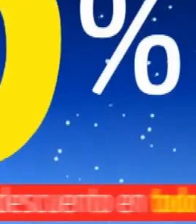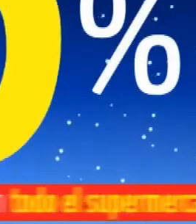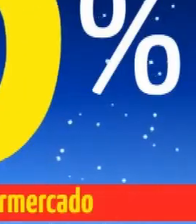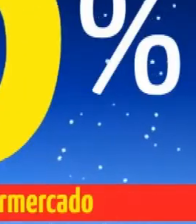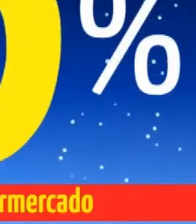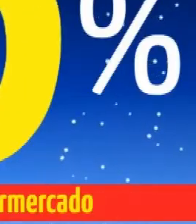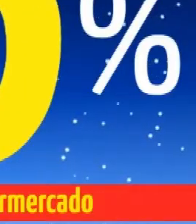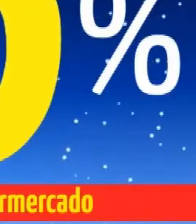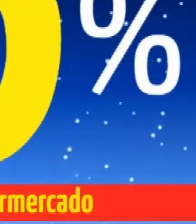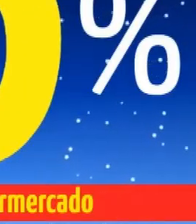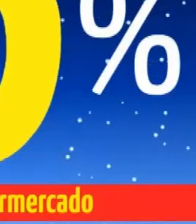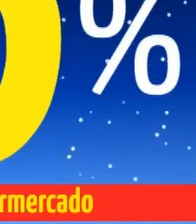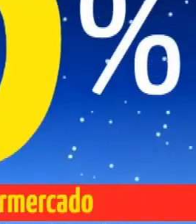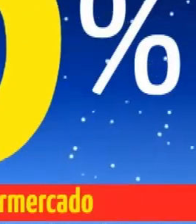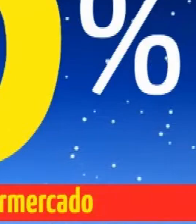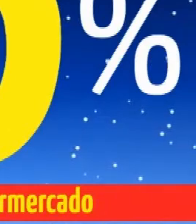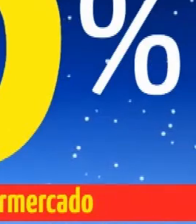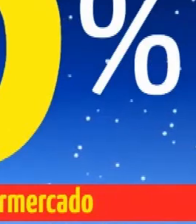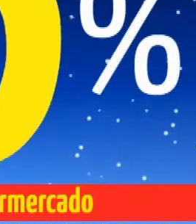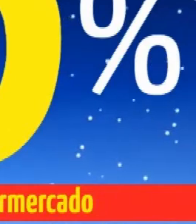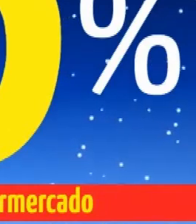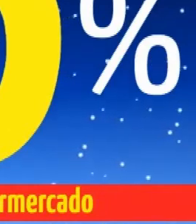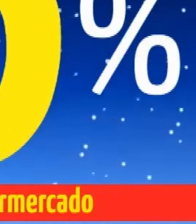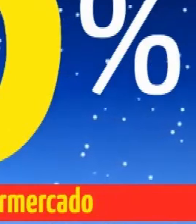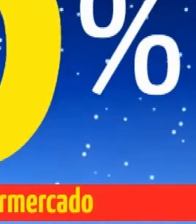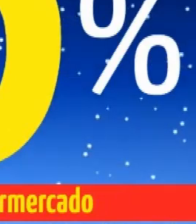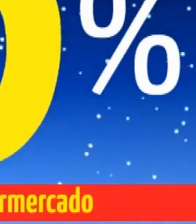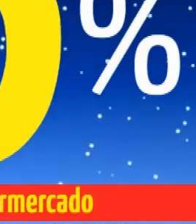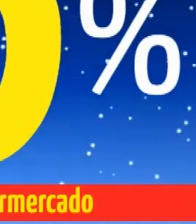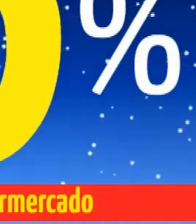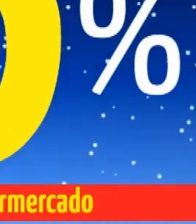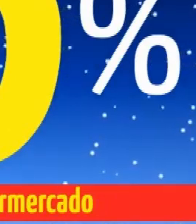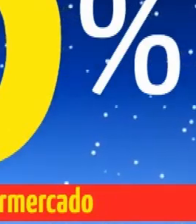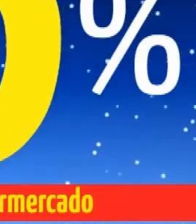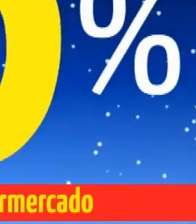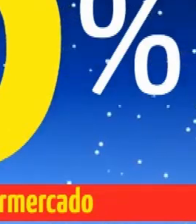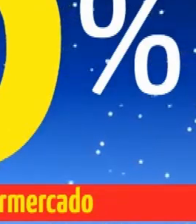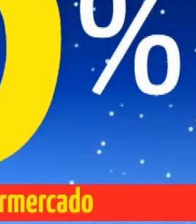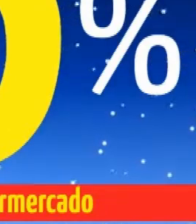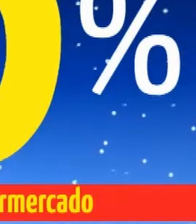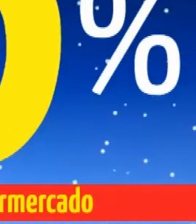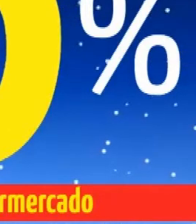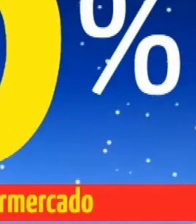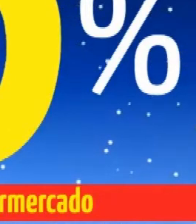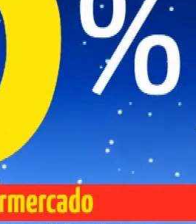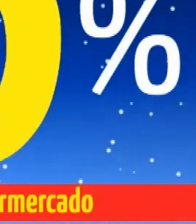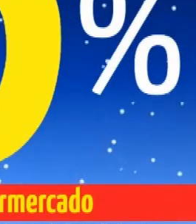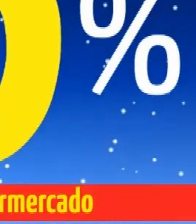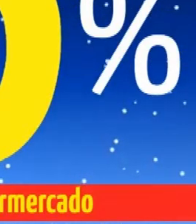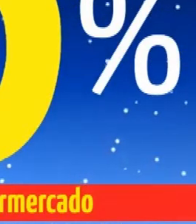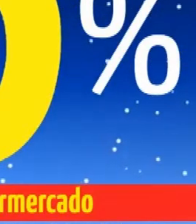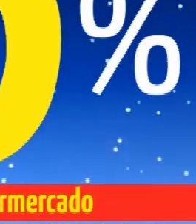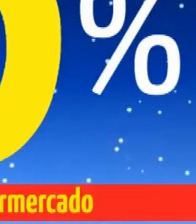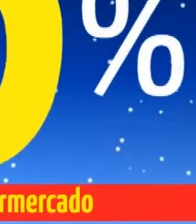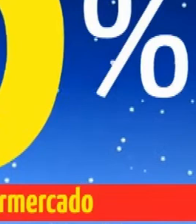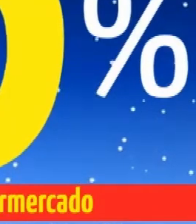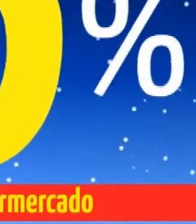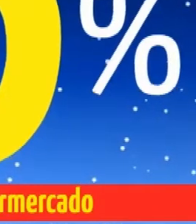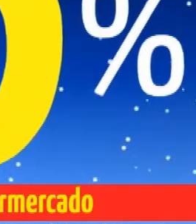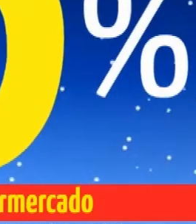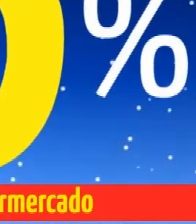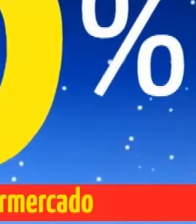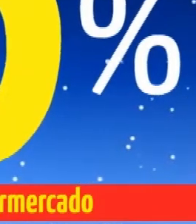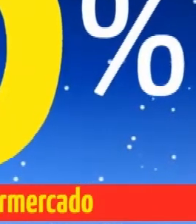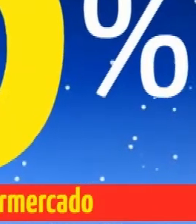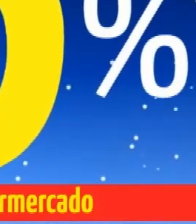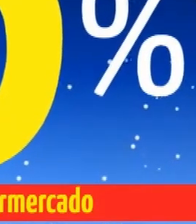Este viernes 19 de mayo, de 6 de la tarde a 11 de la noche, ahorra en la sensacional pijamada más por menos. 15% de descuento